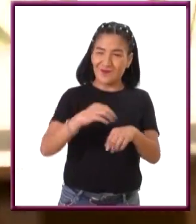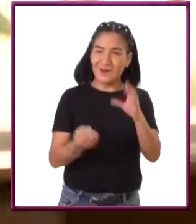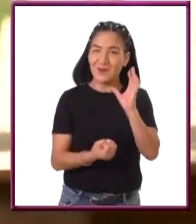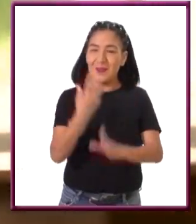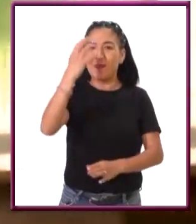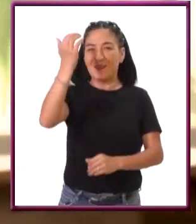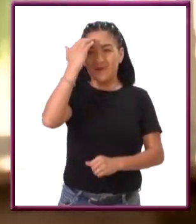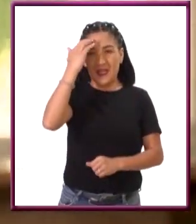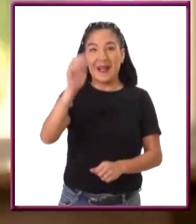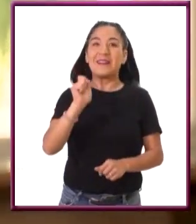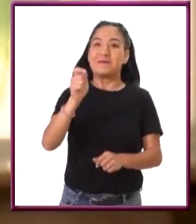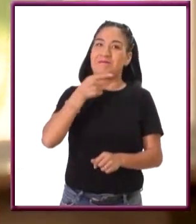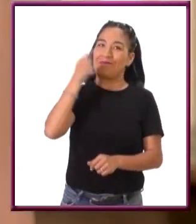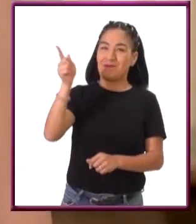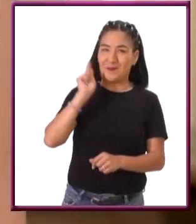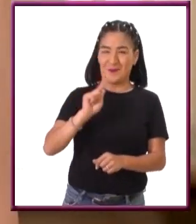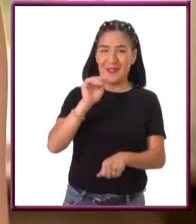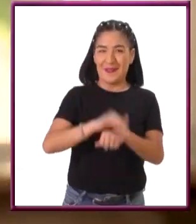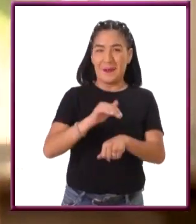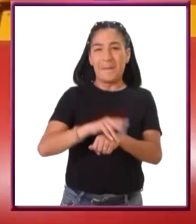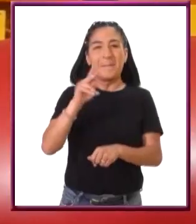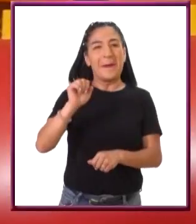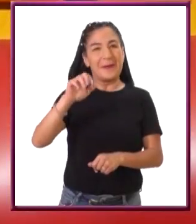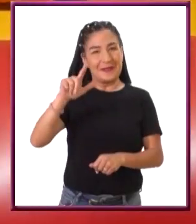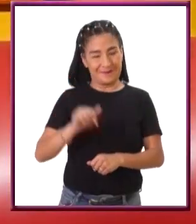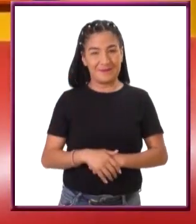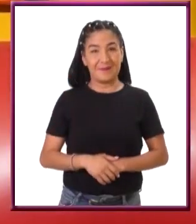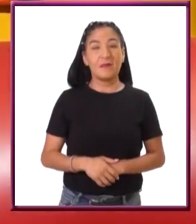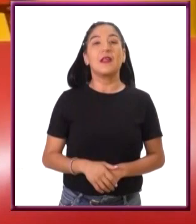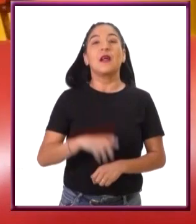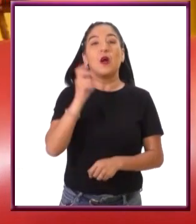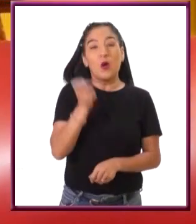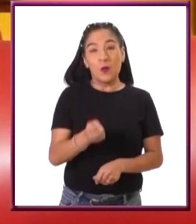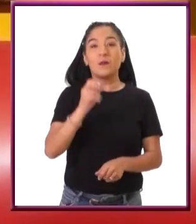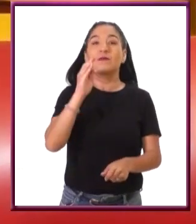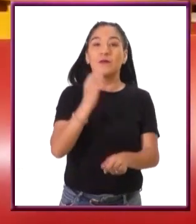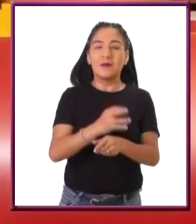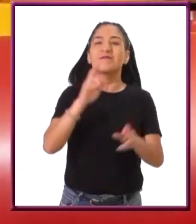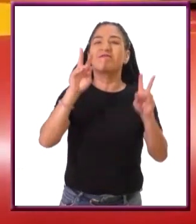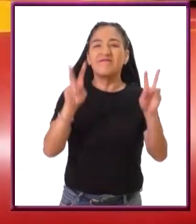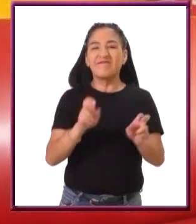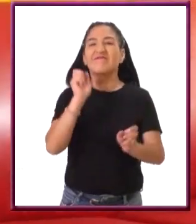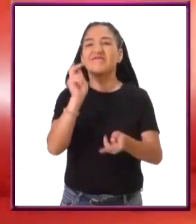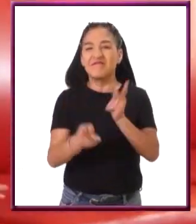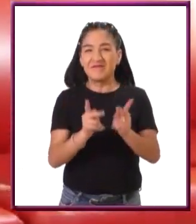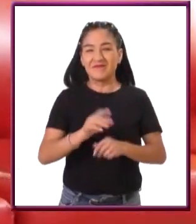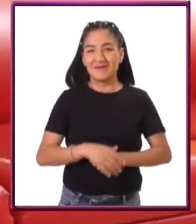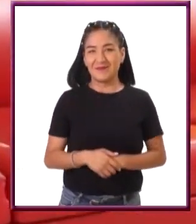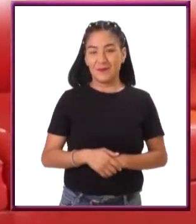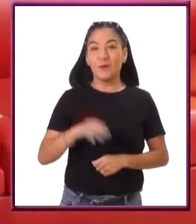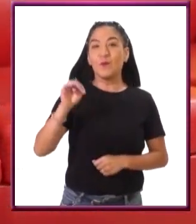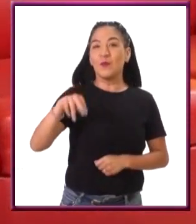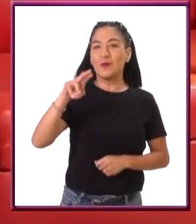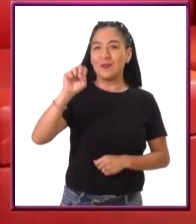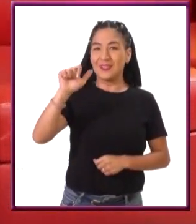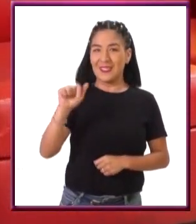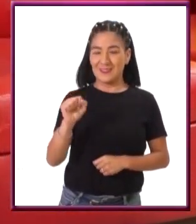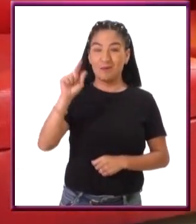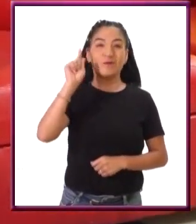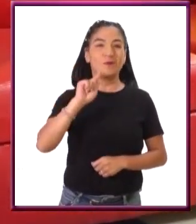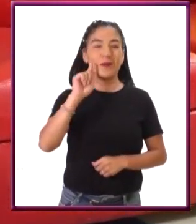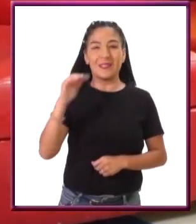de conocimiento, como dice nuestra amiga Pamela. En esta ocasión vamos a hablar de las